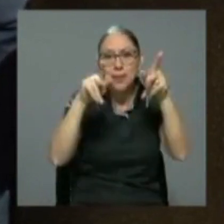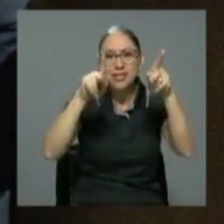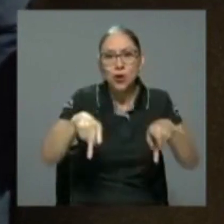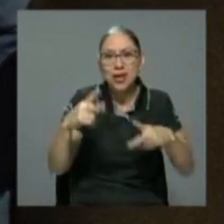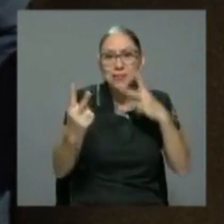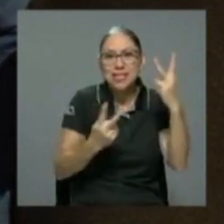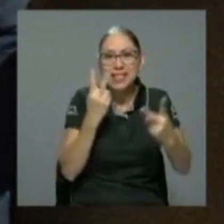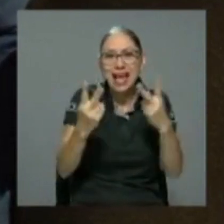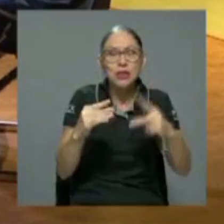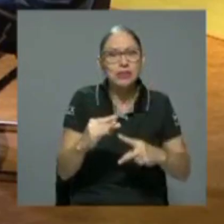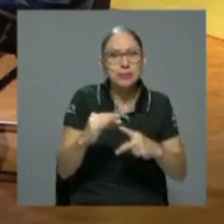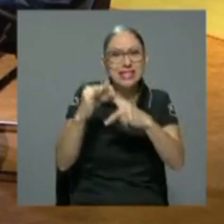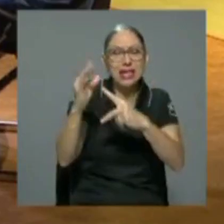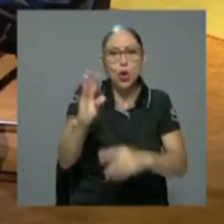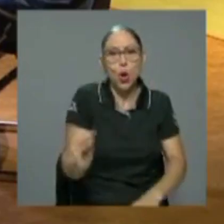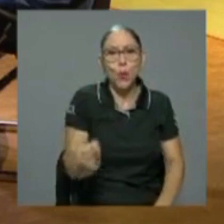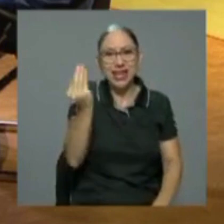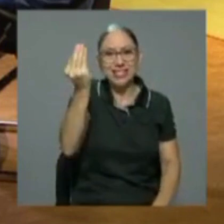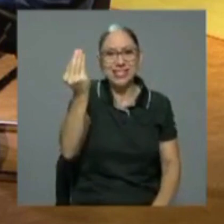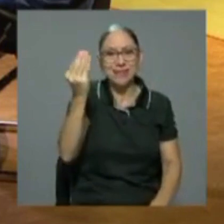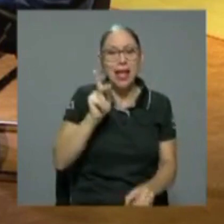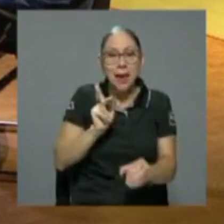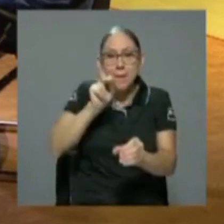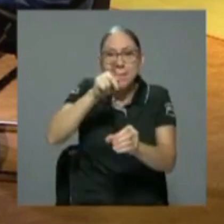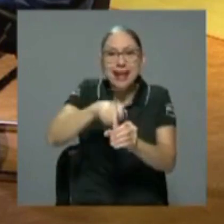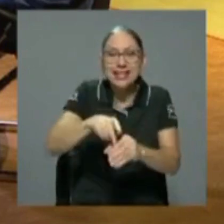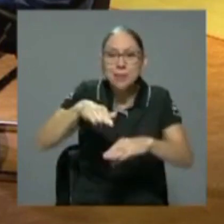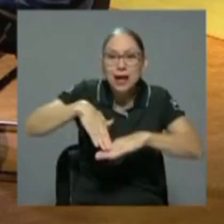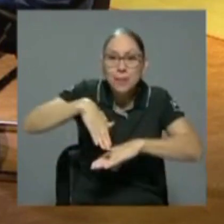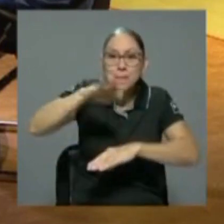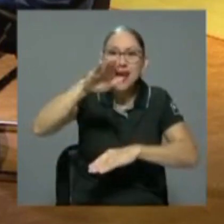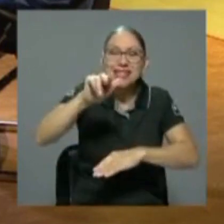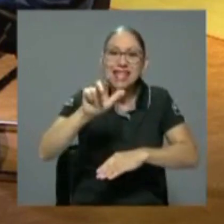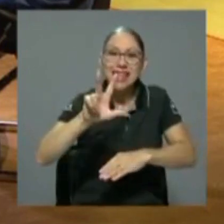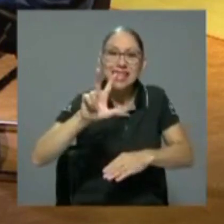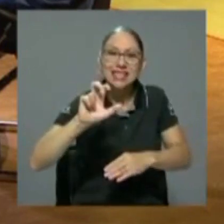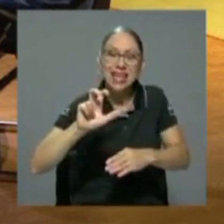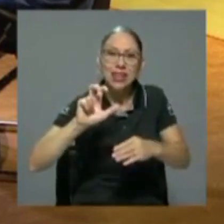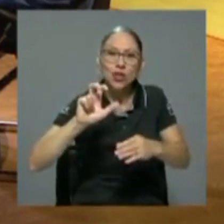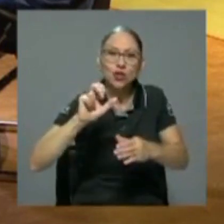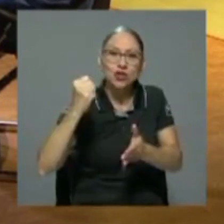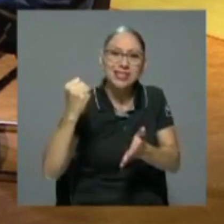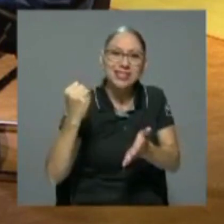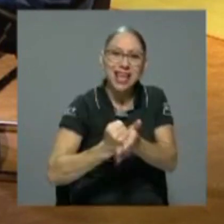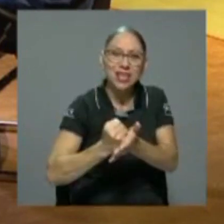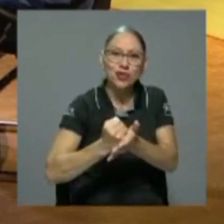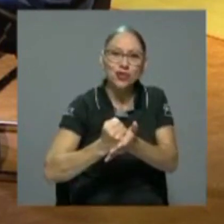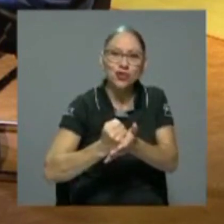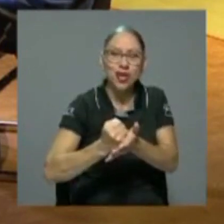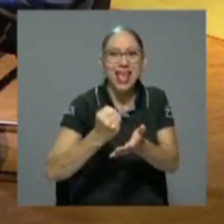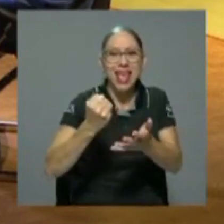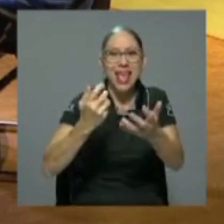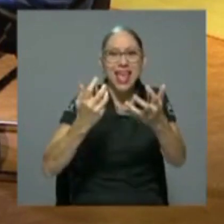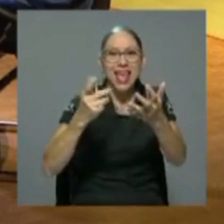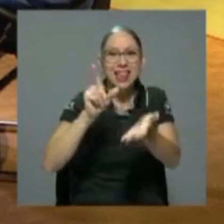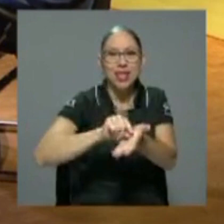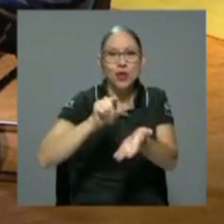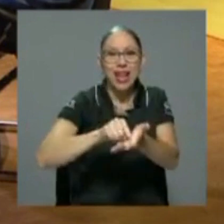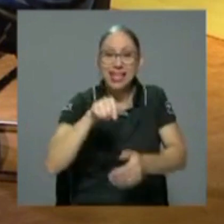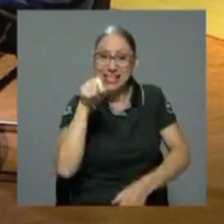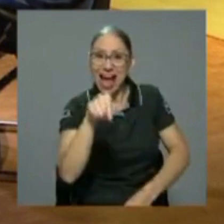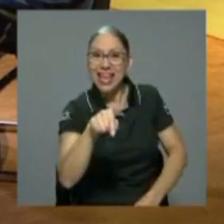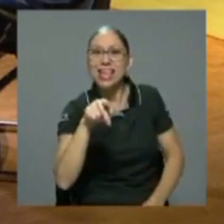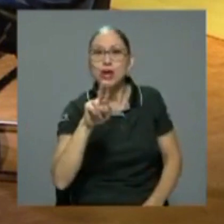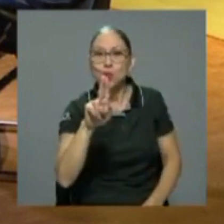jóvenes. Participaron más de 300 sellos editoriales y ahí estaba la UCR con su bellísimo stand